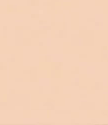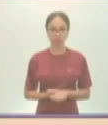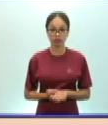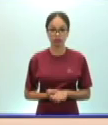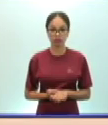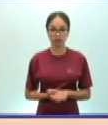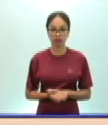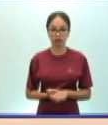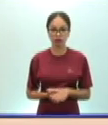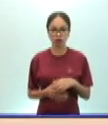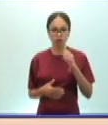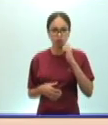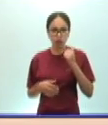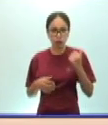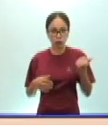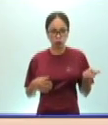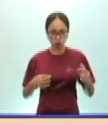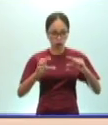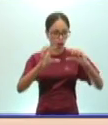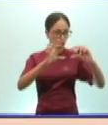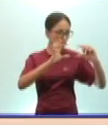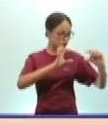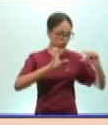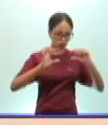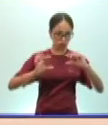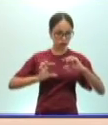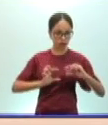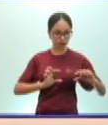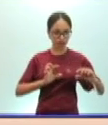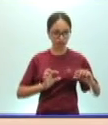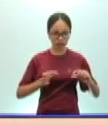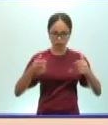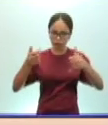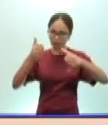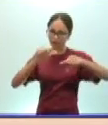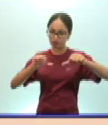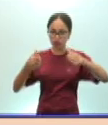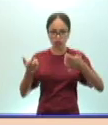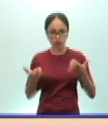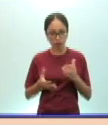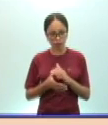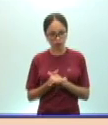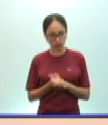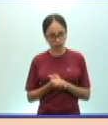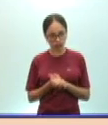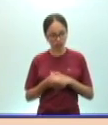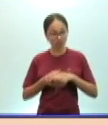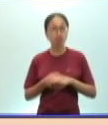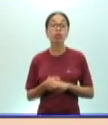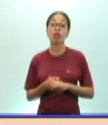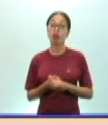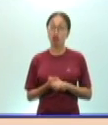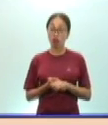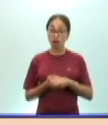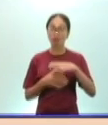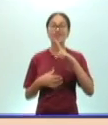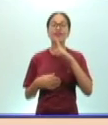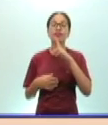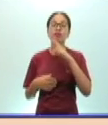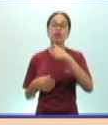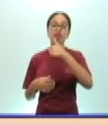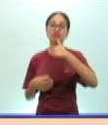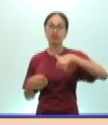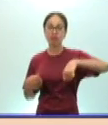Entonces, ¿cómo nos queda el diagrama de flujo de esta operación que observamos? Partimos de la mezcla de agua y aceite de